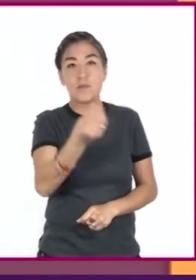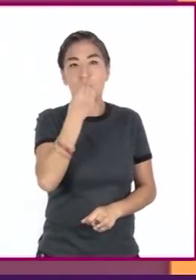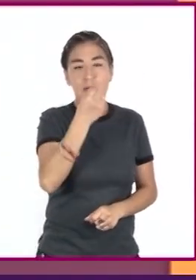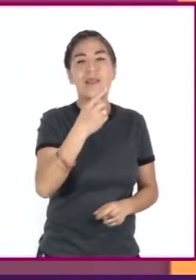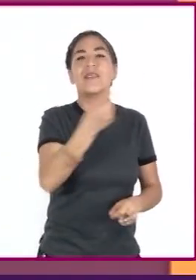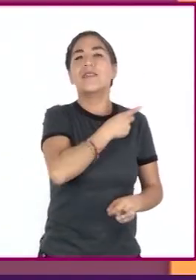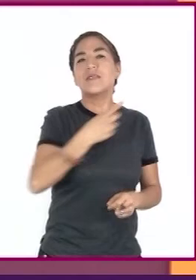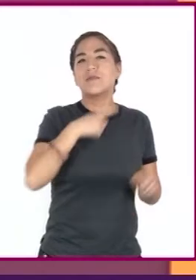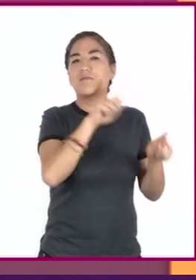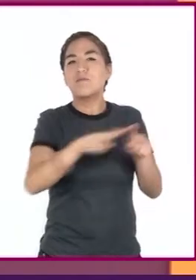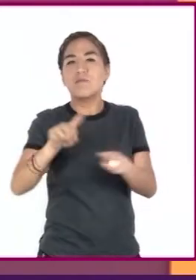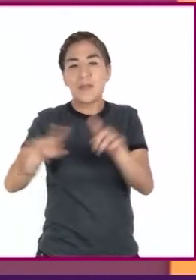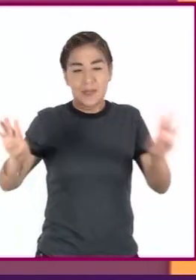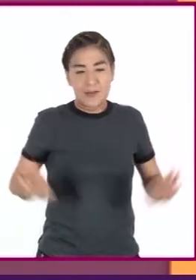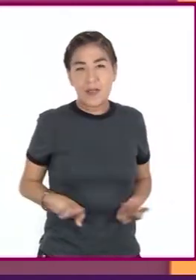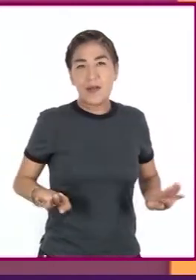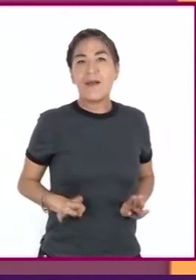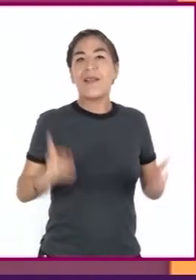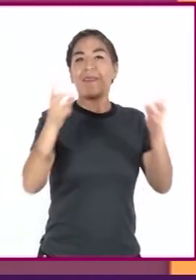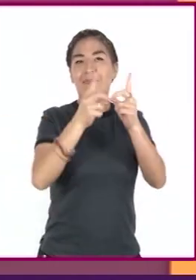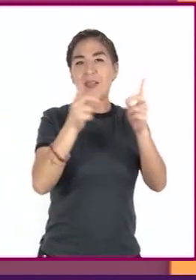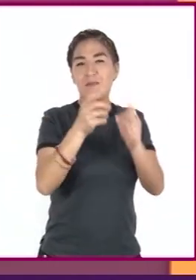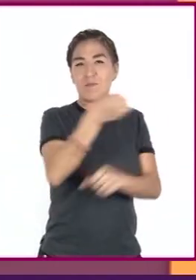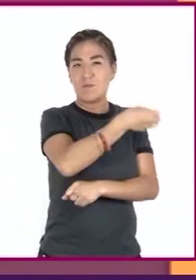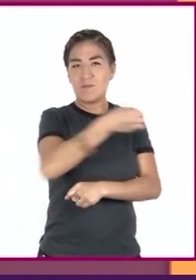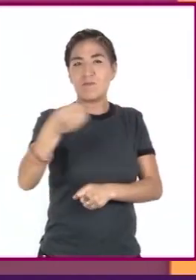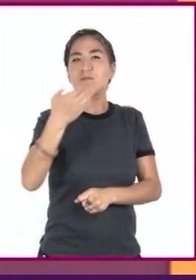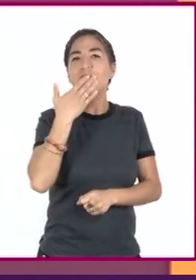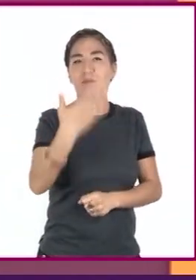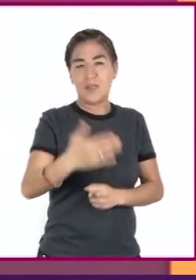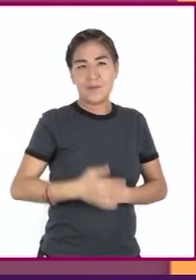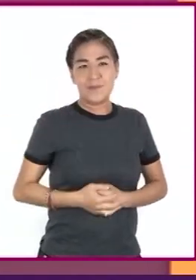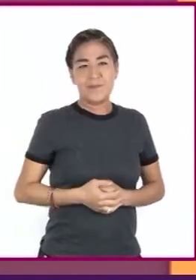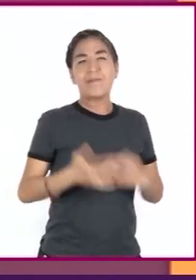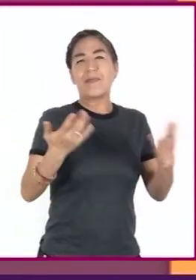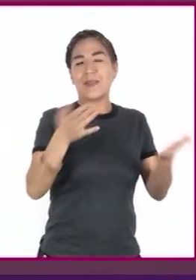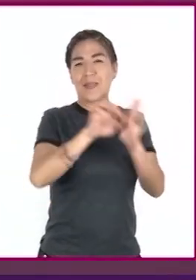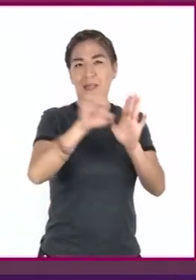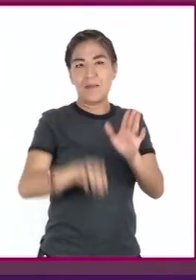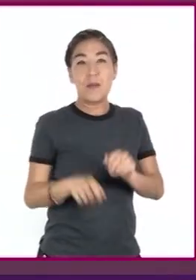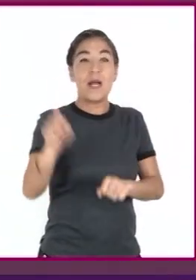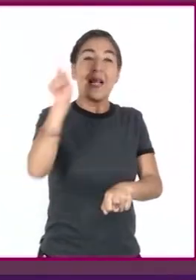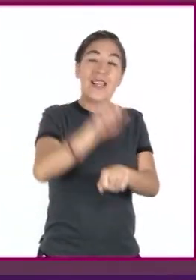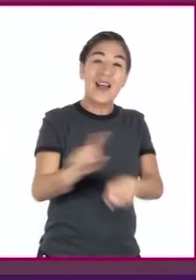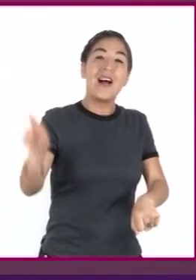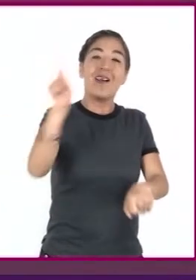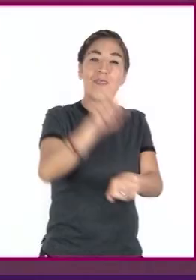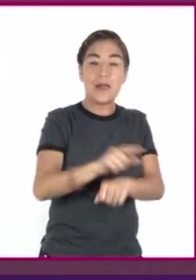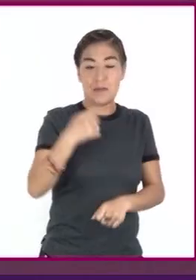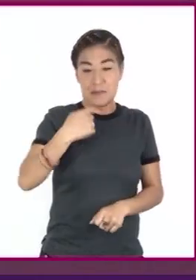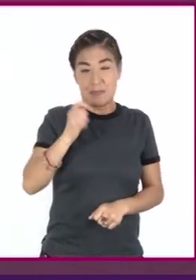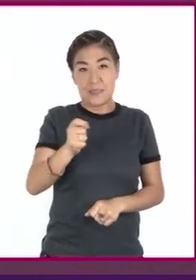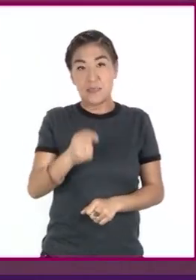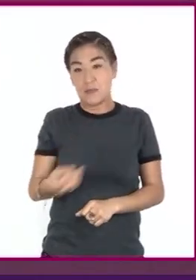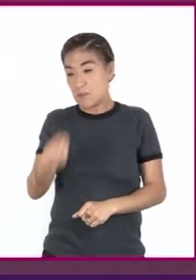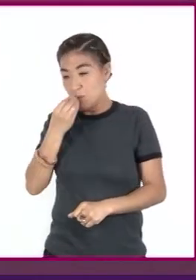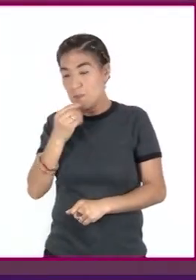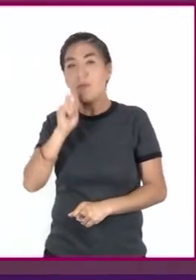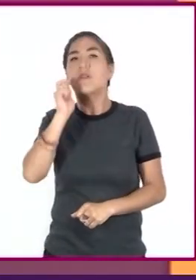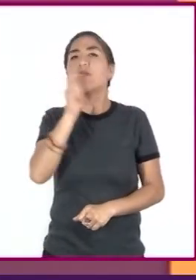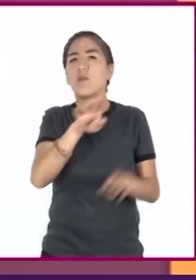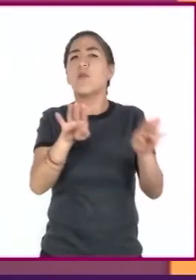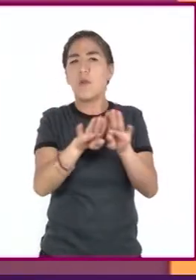las características de una dieta correcta. Es decir, día a día, nuestra alimentación debe ser